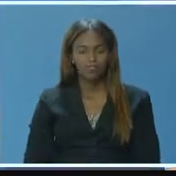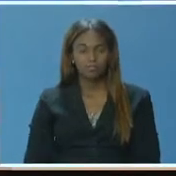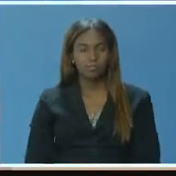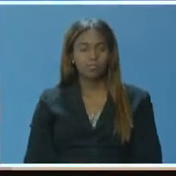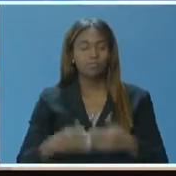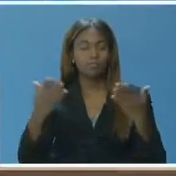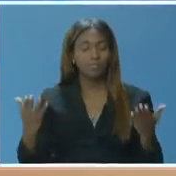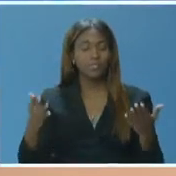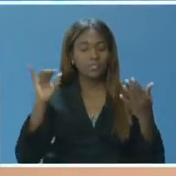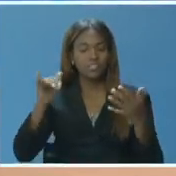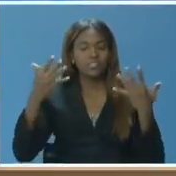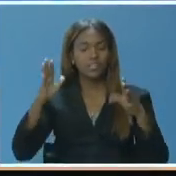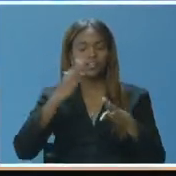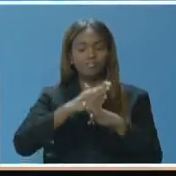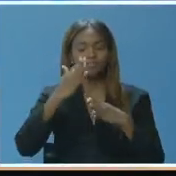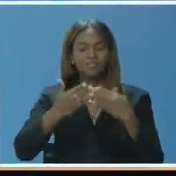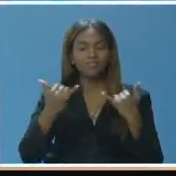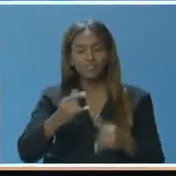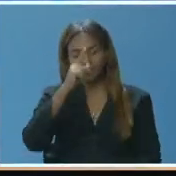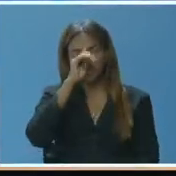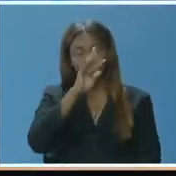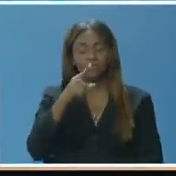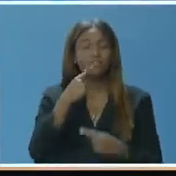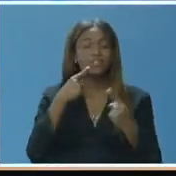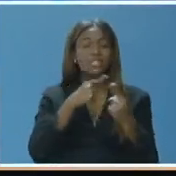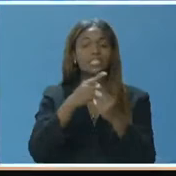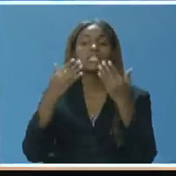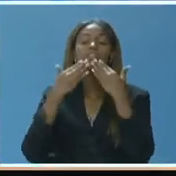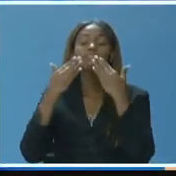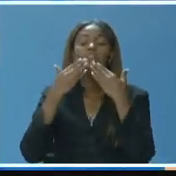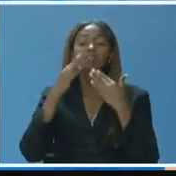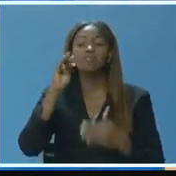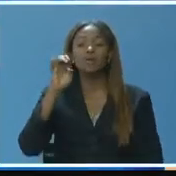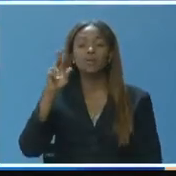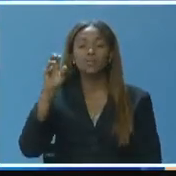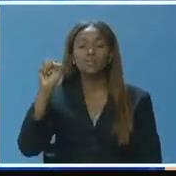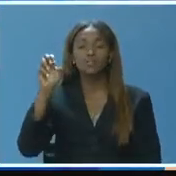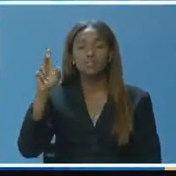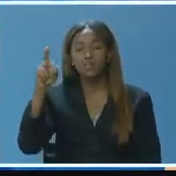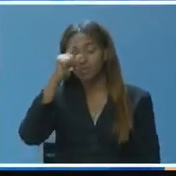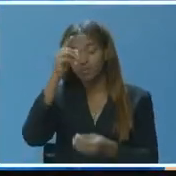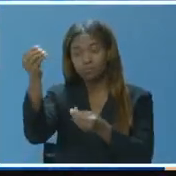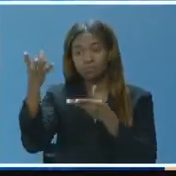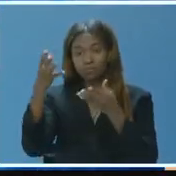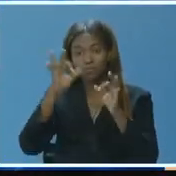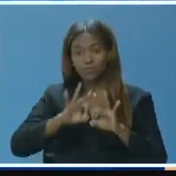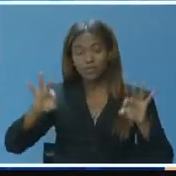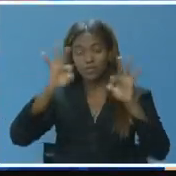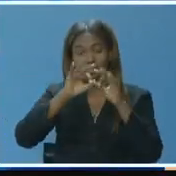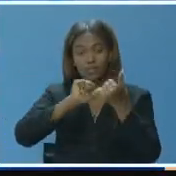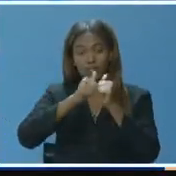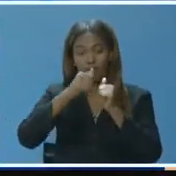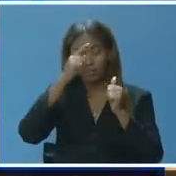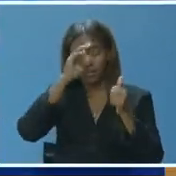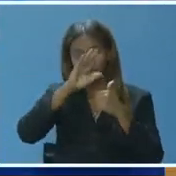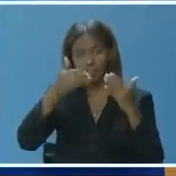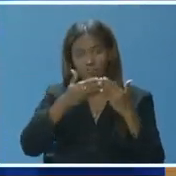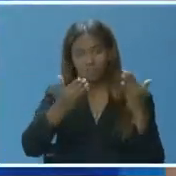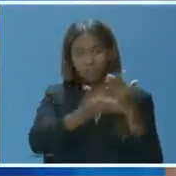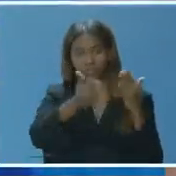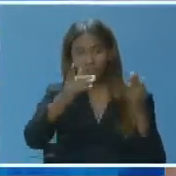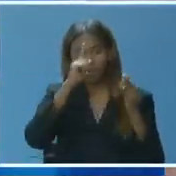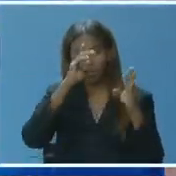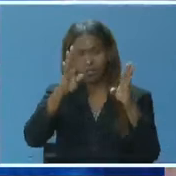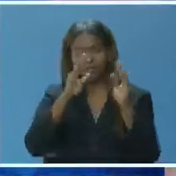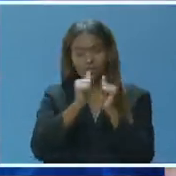Bueno, señores, así concluimos esta entrega de 4 Redes Noticias. Gracias a Marcos Nibar por esas interesantes informaciones deportivas, y a todos ustedes por